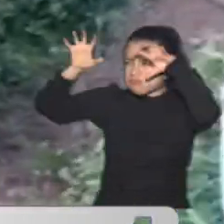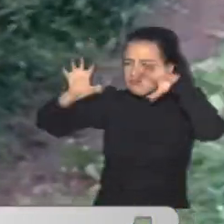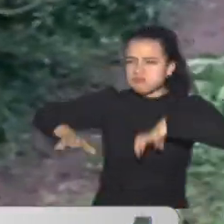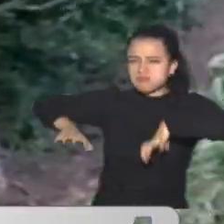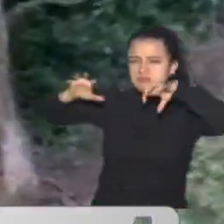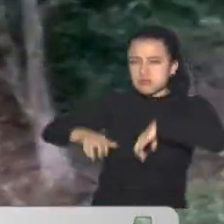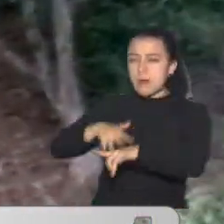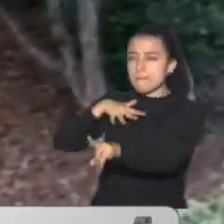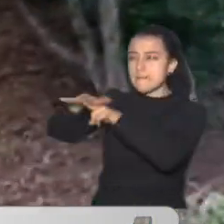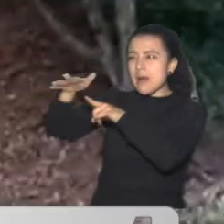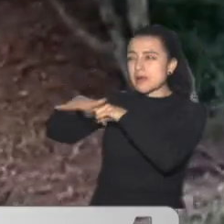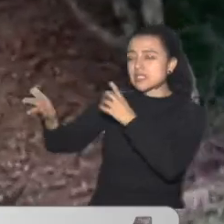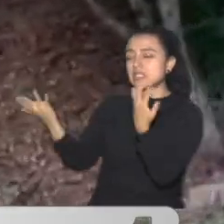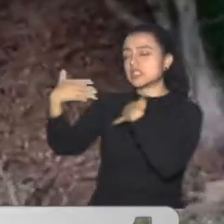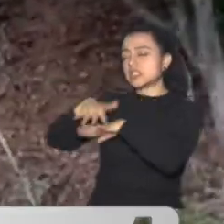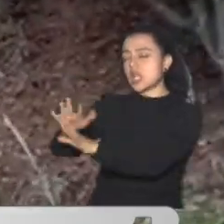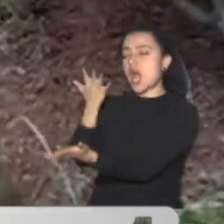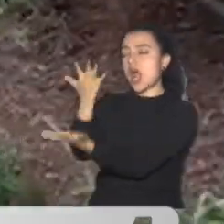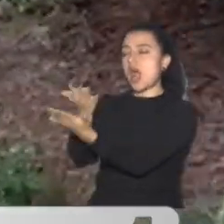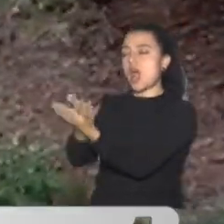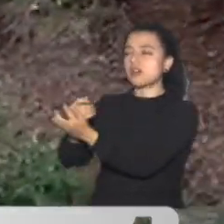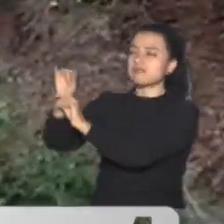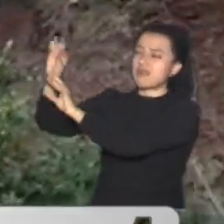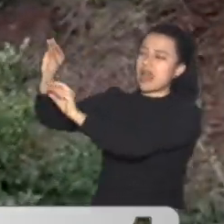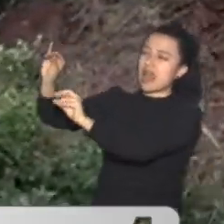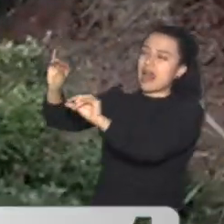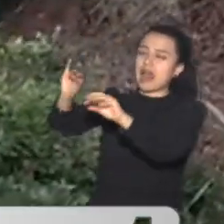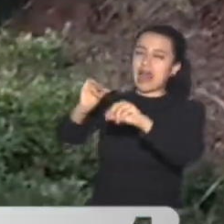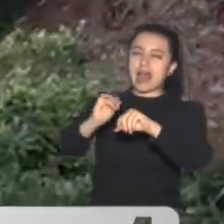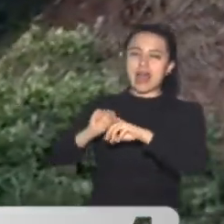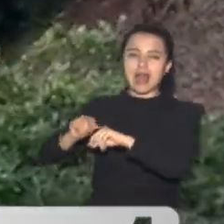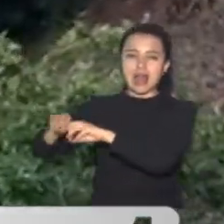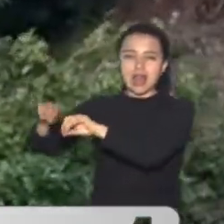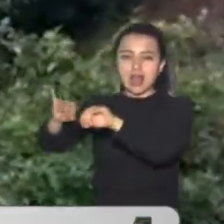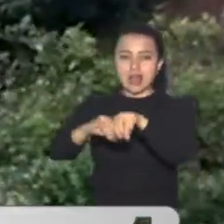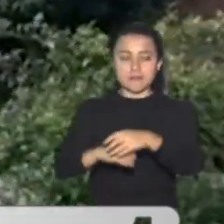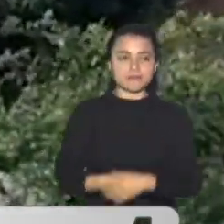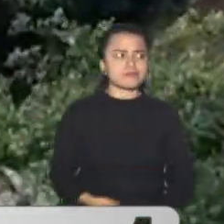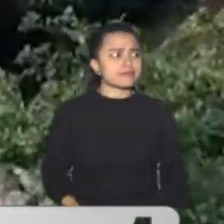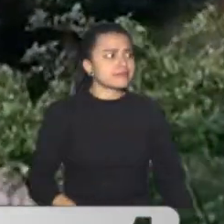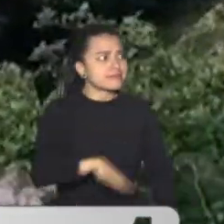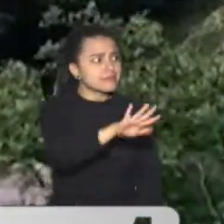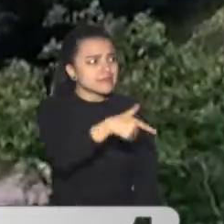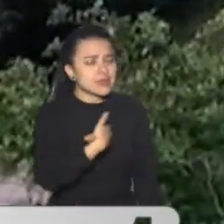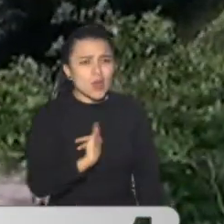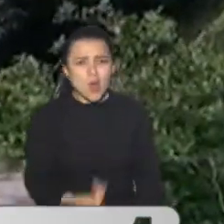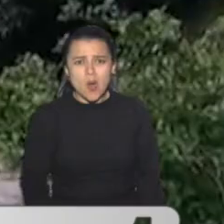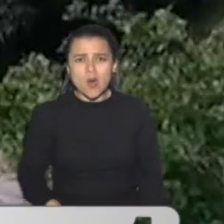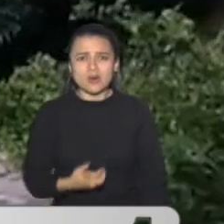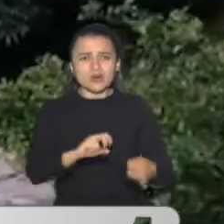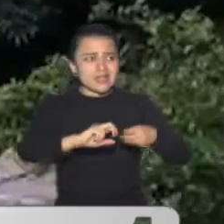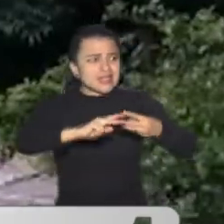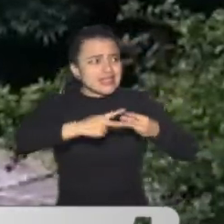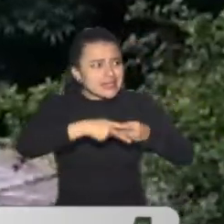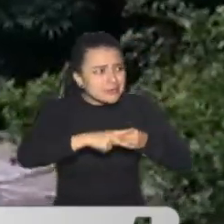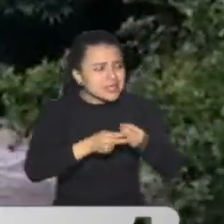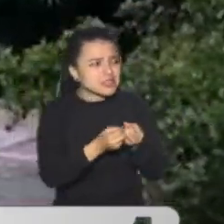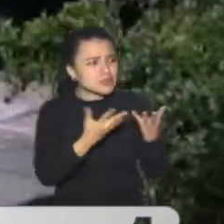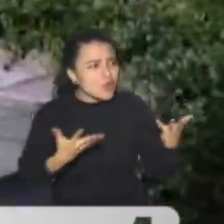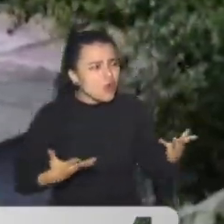magnitud o en la cual se me llevo halcones se le lleva herramientas de huerta sembrado